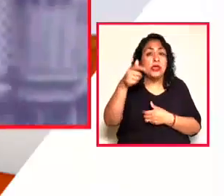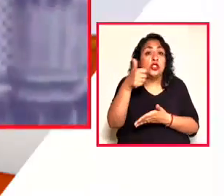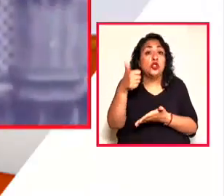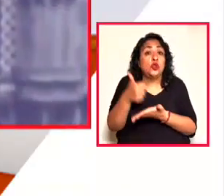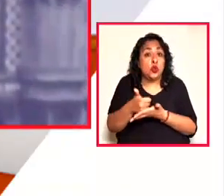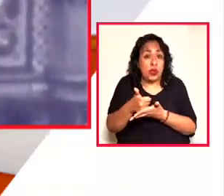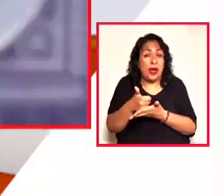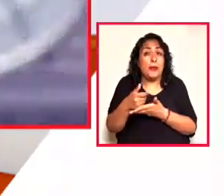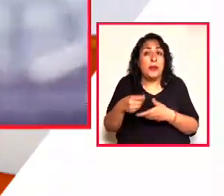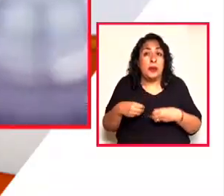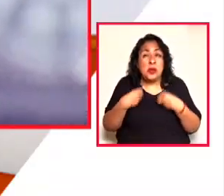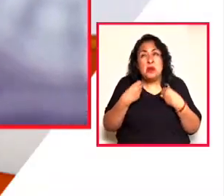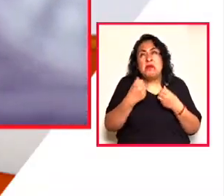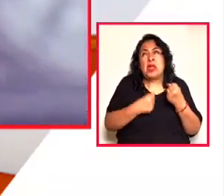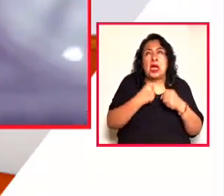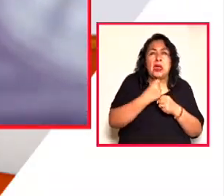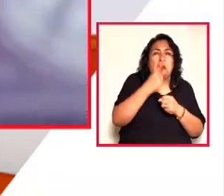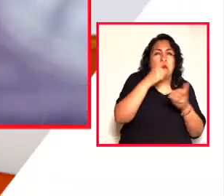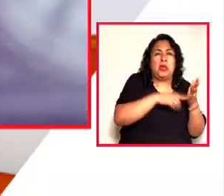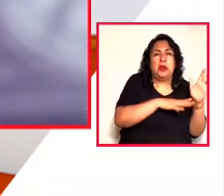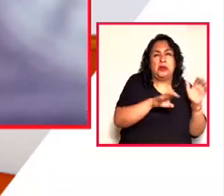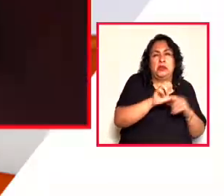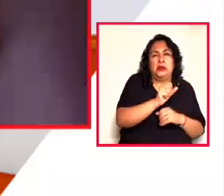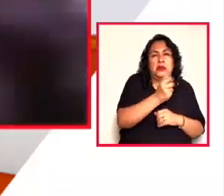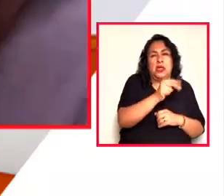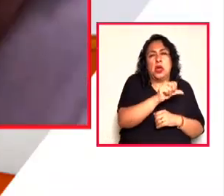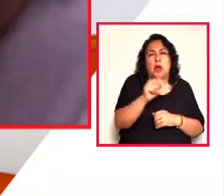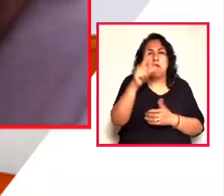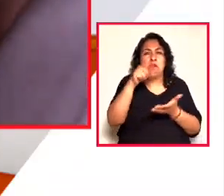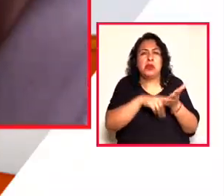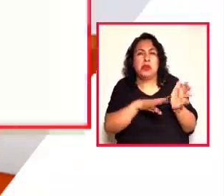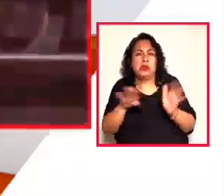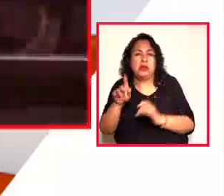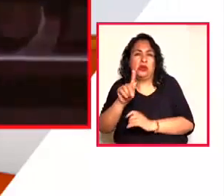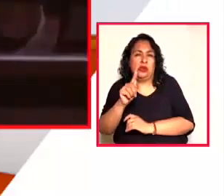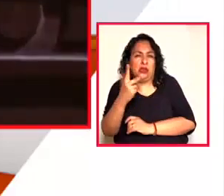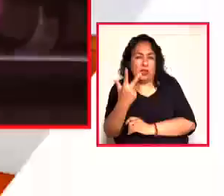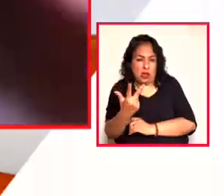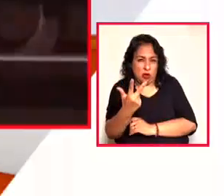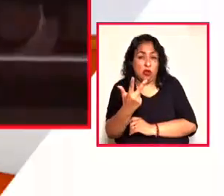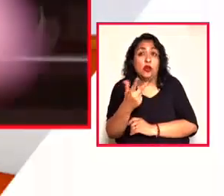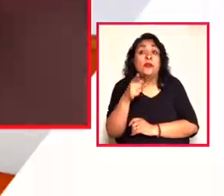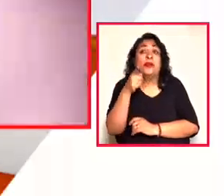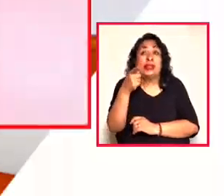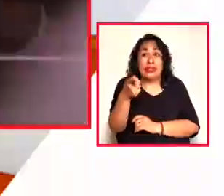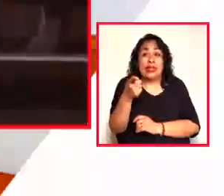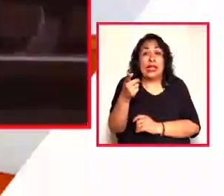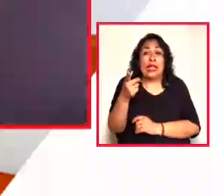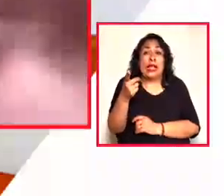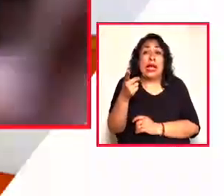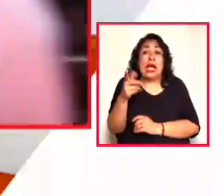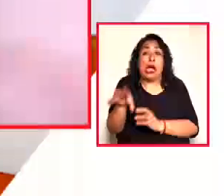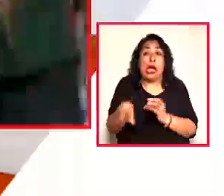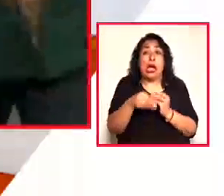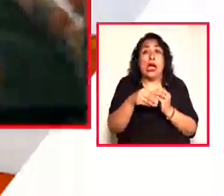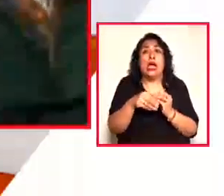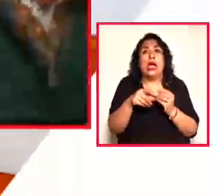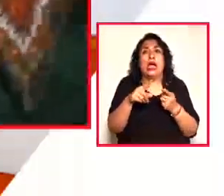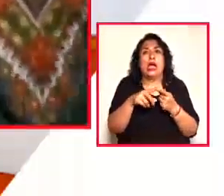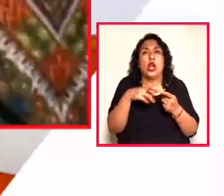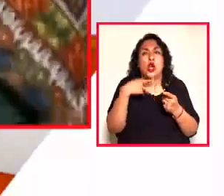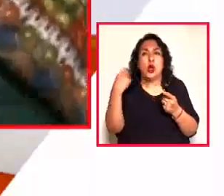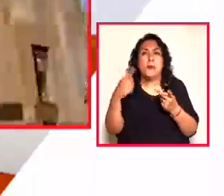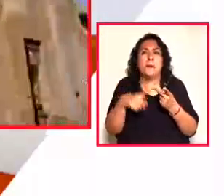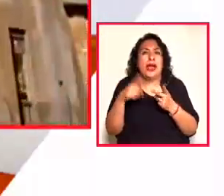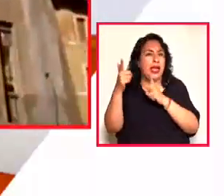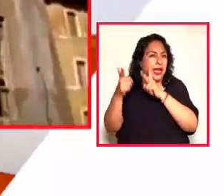entre la década de 1968 y 1978. A estas capitales se suman Roma, Grecia y Nairobi.